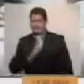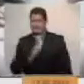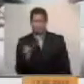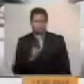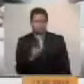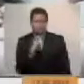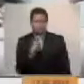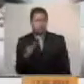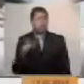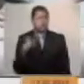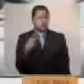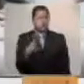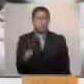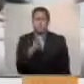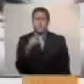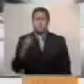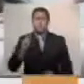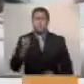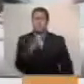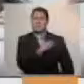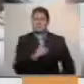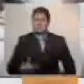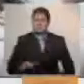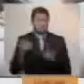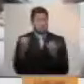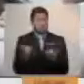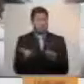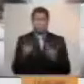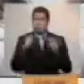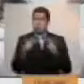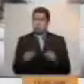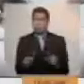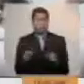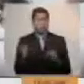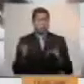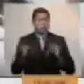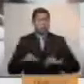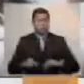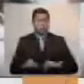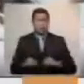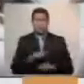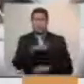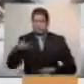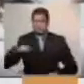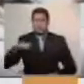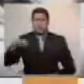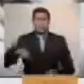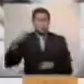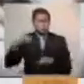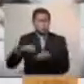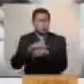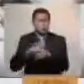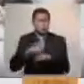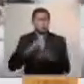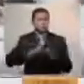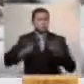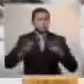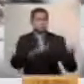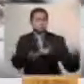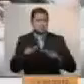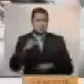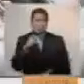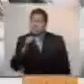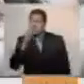andar diciendo que no, como dijo el vicepresidente en primera instancia, que dijo que no estaba de acuerdo y que nosotros, que aquí el gobierno tenía el problema resuelto. No